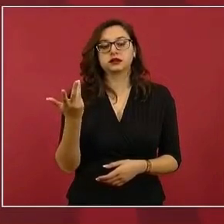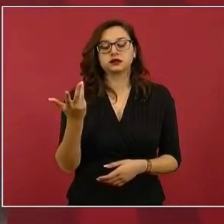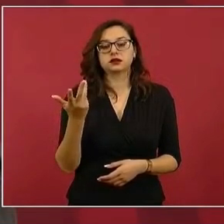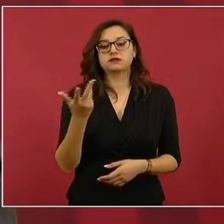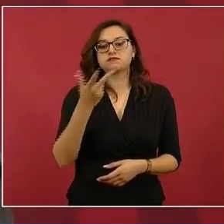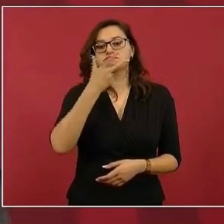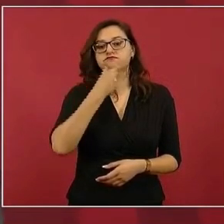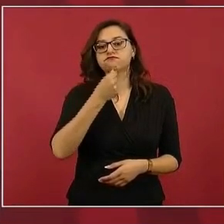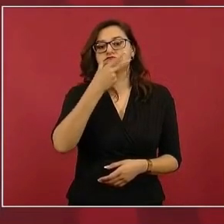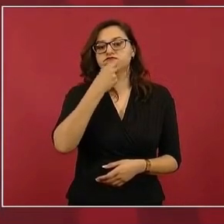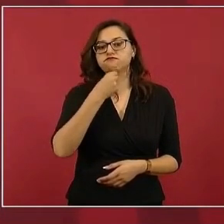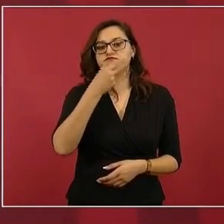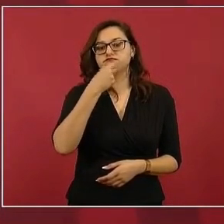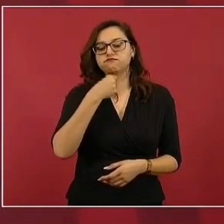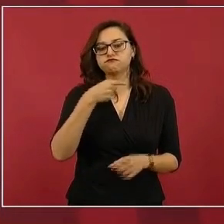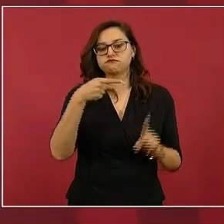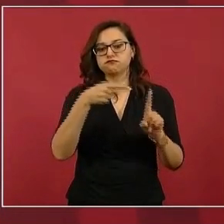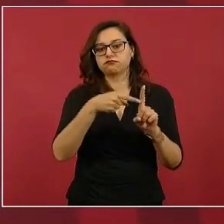ideólogo